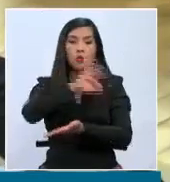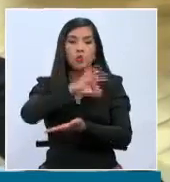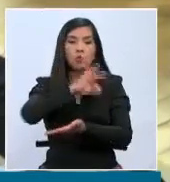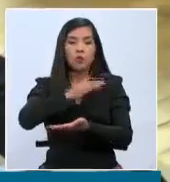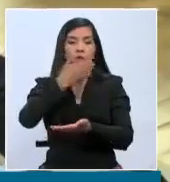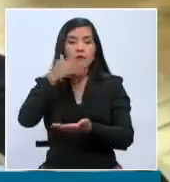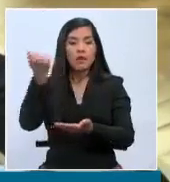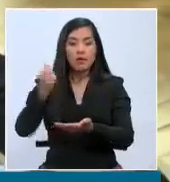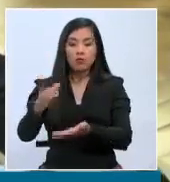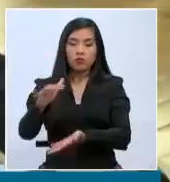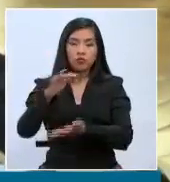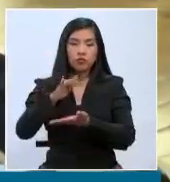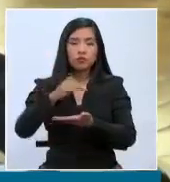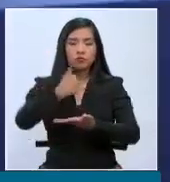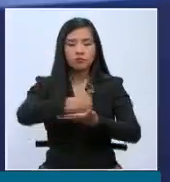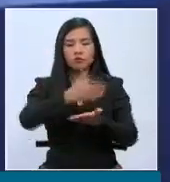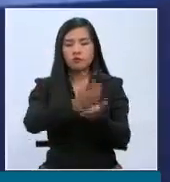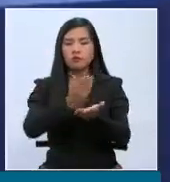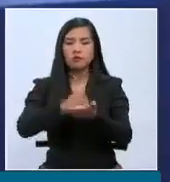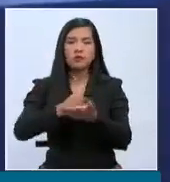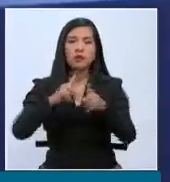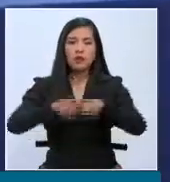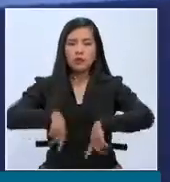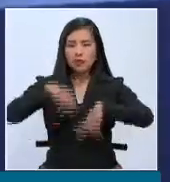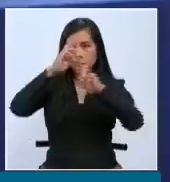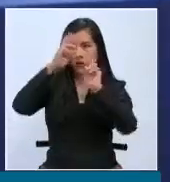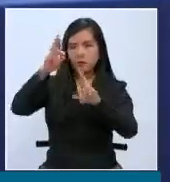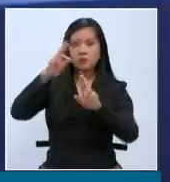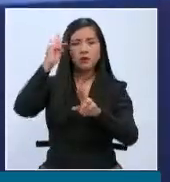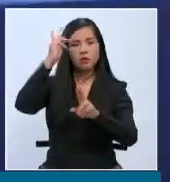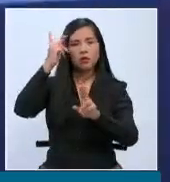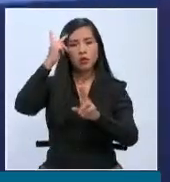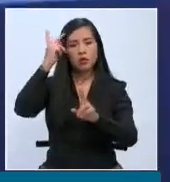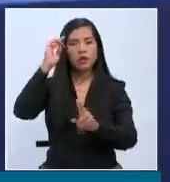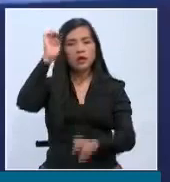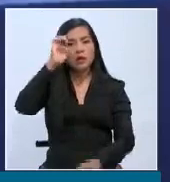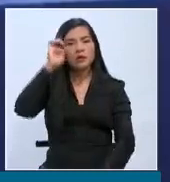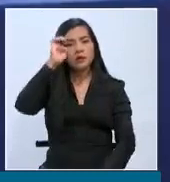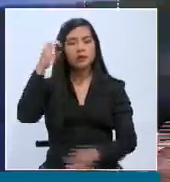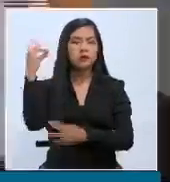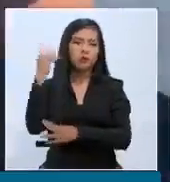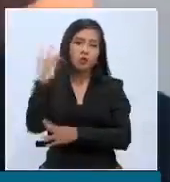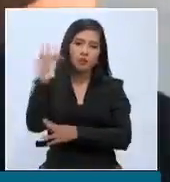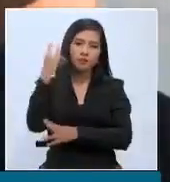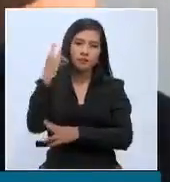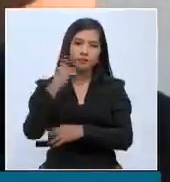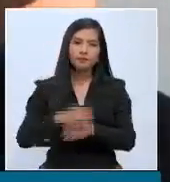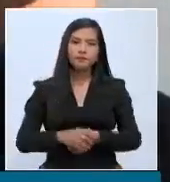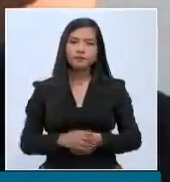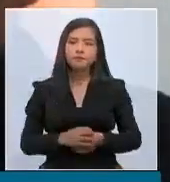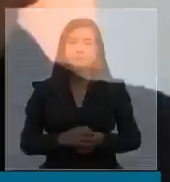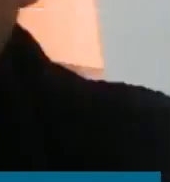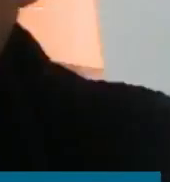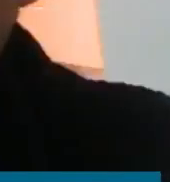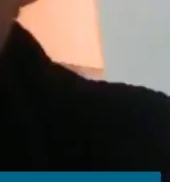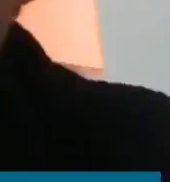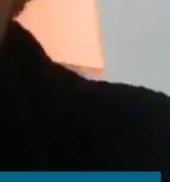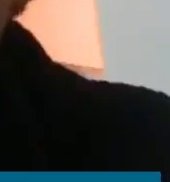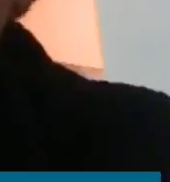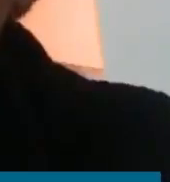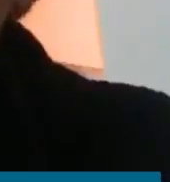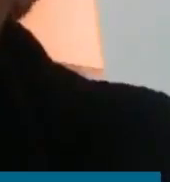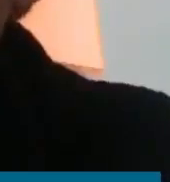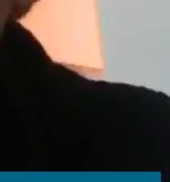en función de las políticas del Estado boliviano. Bien, llama la atención ese punto, Eduardo,